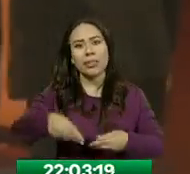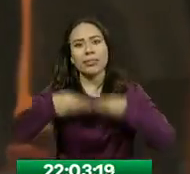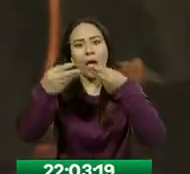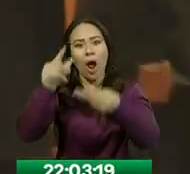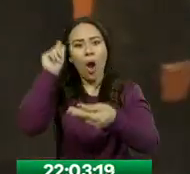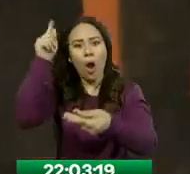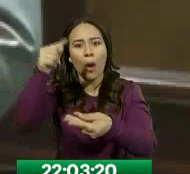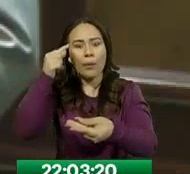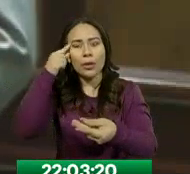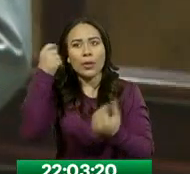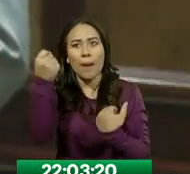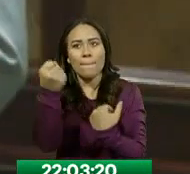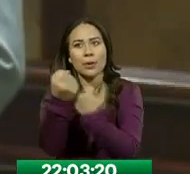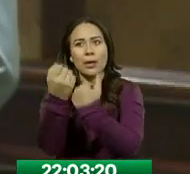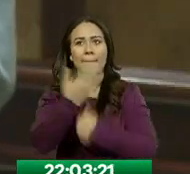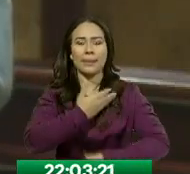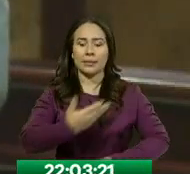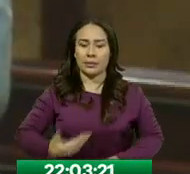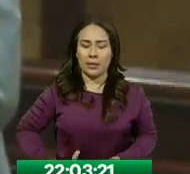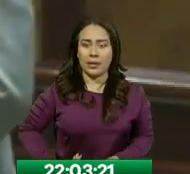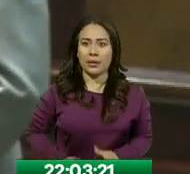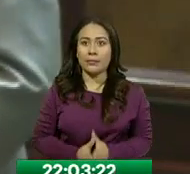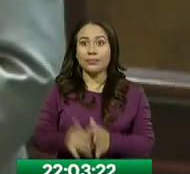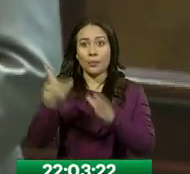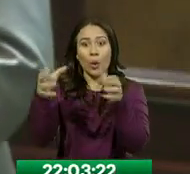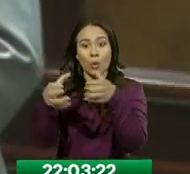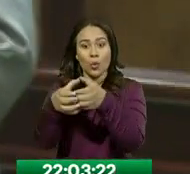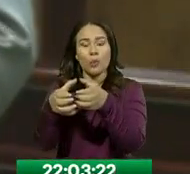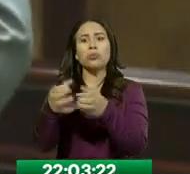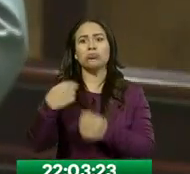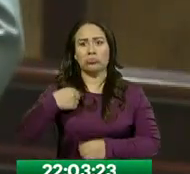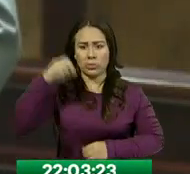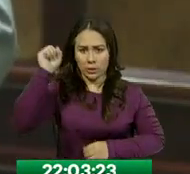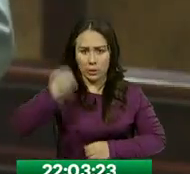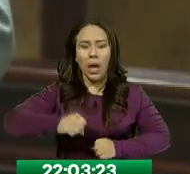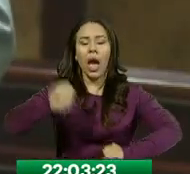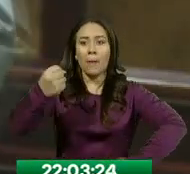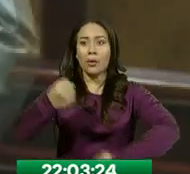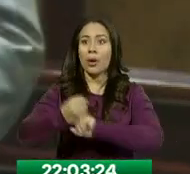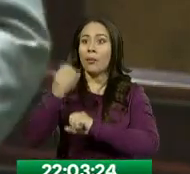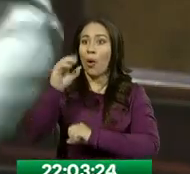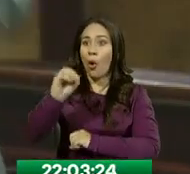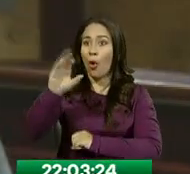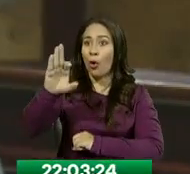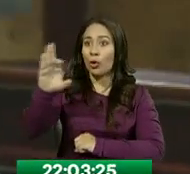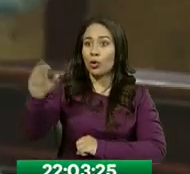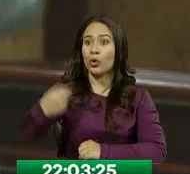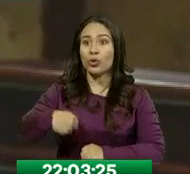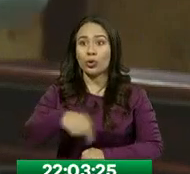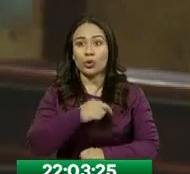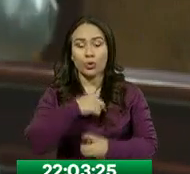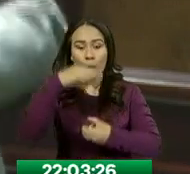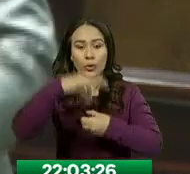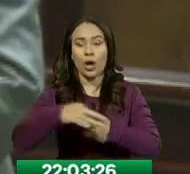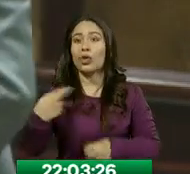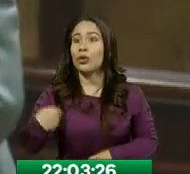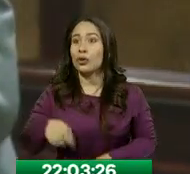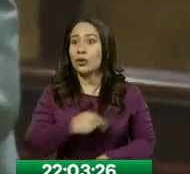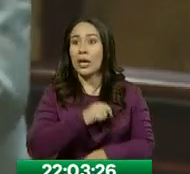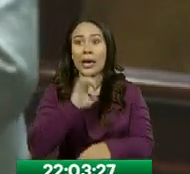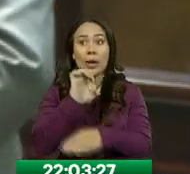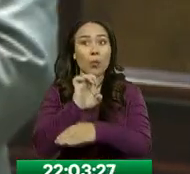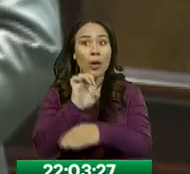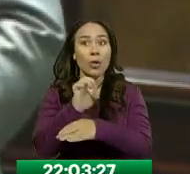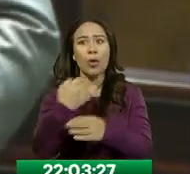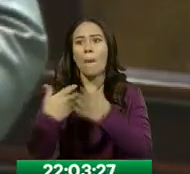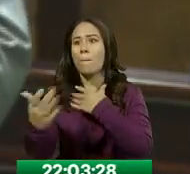al presidente. Nosotros vamos a respaldarle a Otto, no nos defraude. A los ecuatorianos no nos interesa